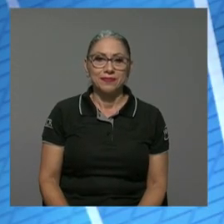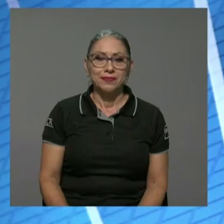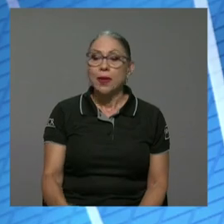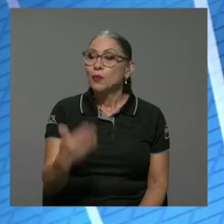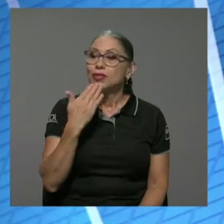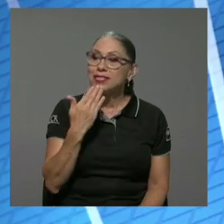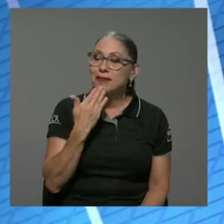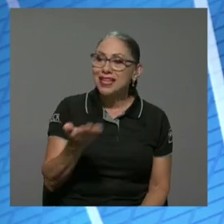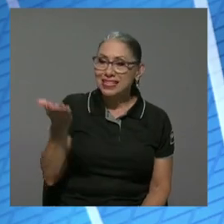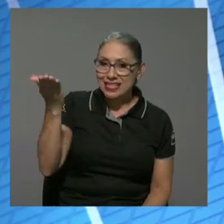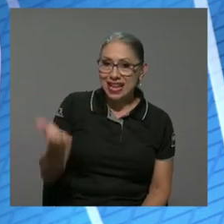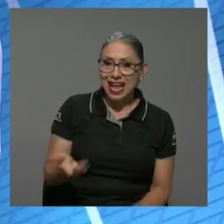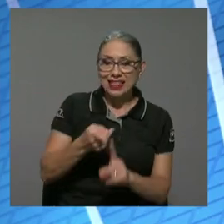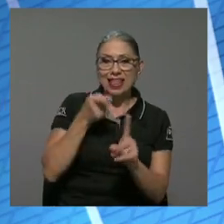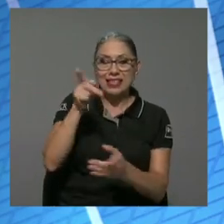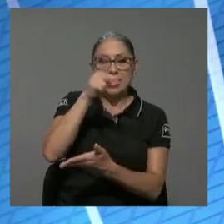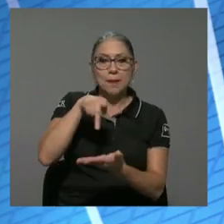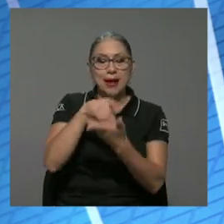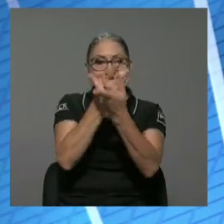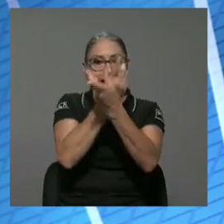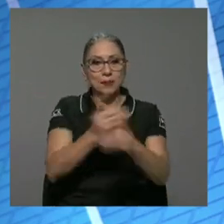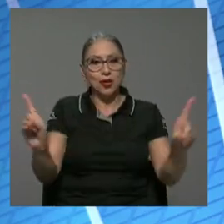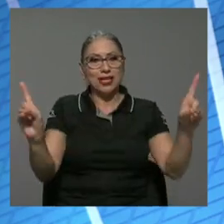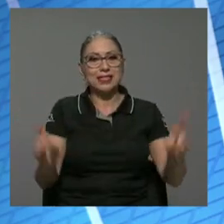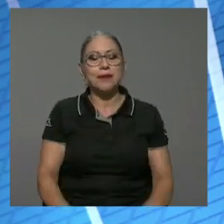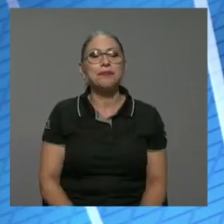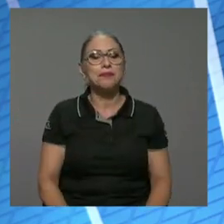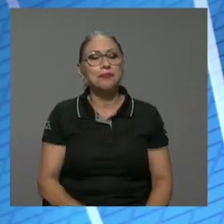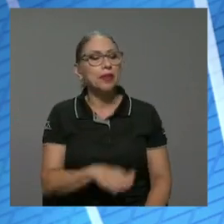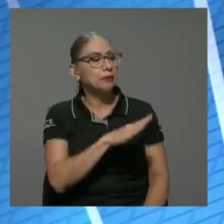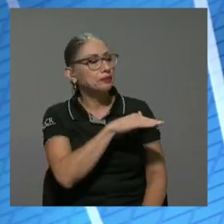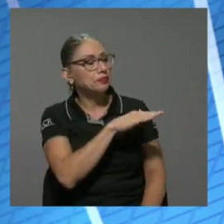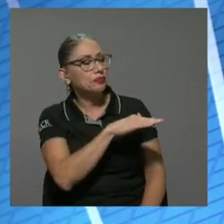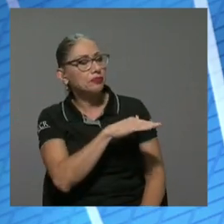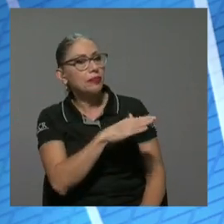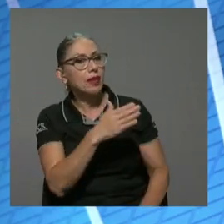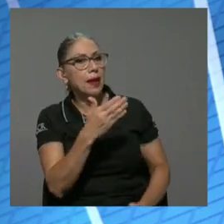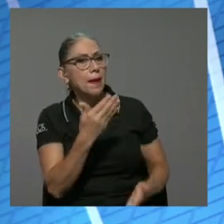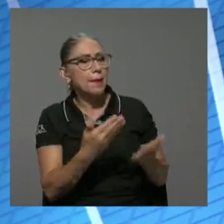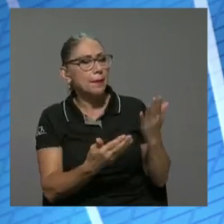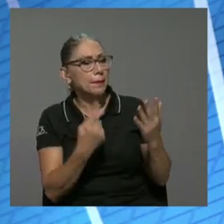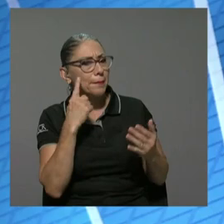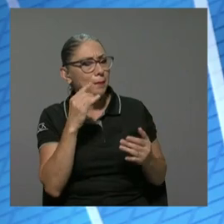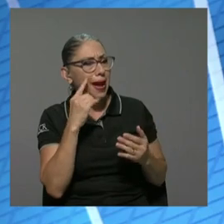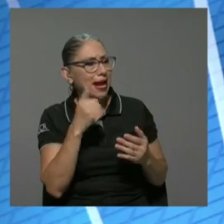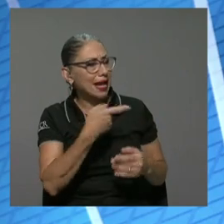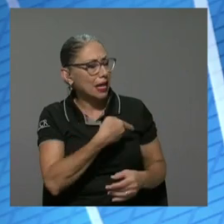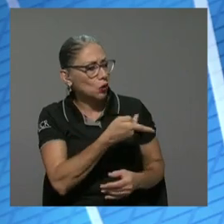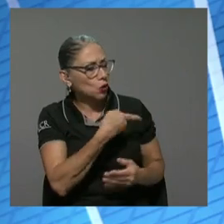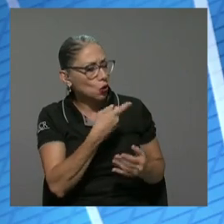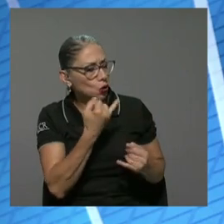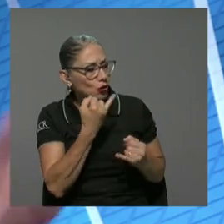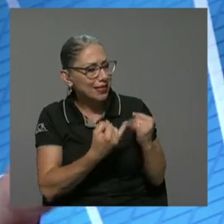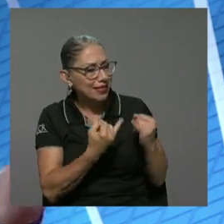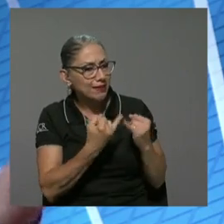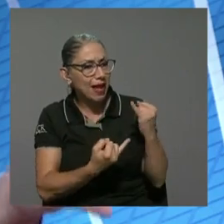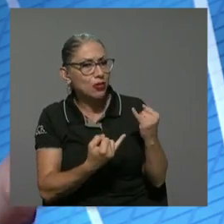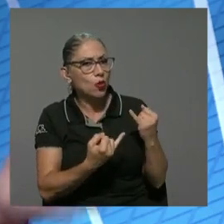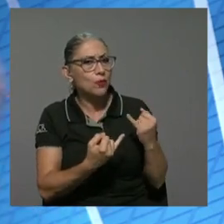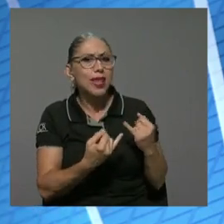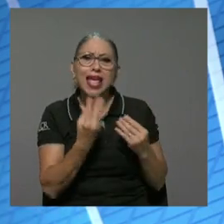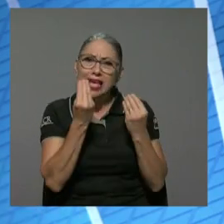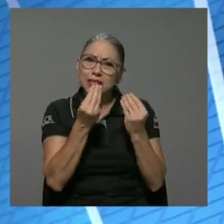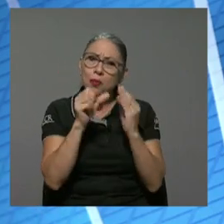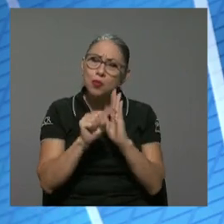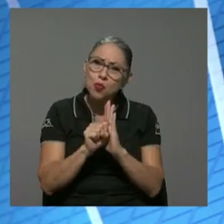Muchísimas gracias, Alejandra, desde la Plaza de la Democracia. Siska, tal vez para ir cerrando nosotros, me parece muy simbólico